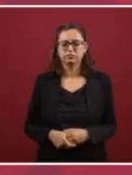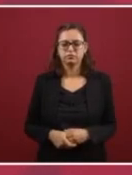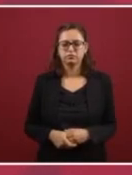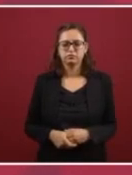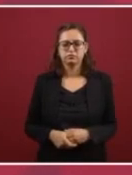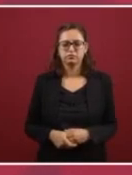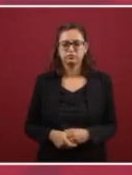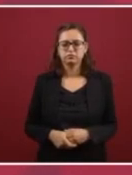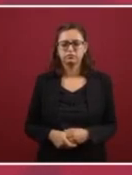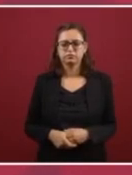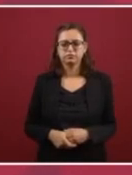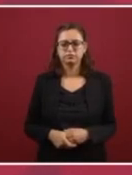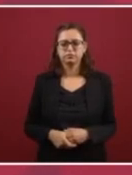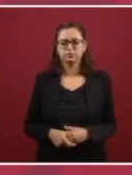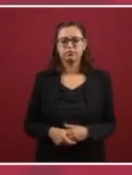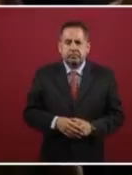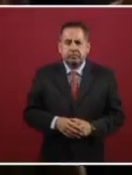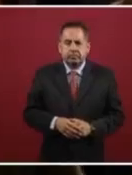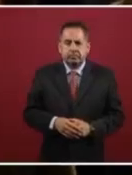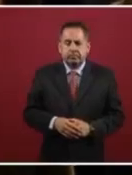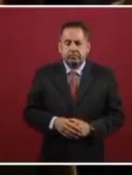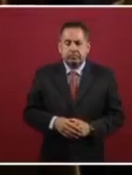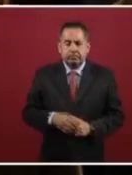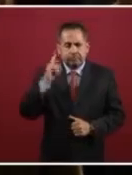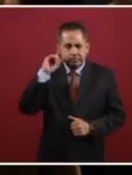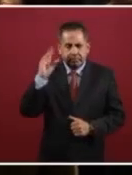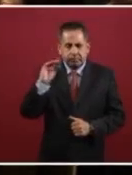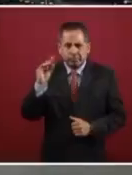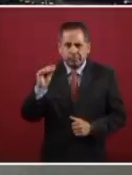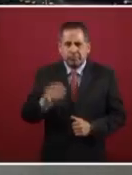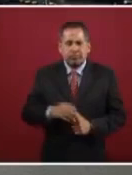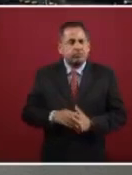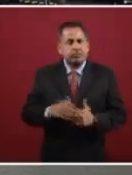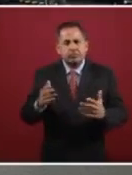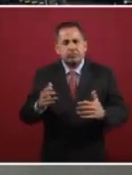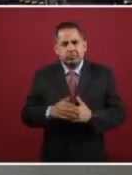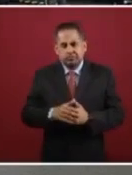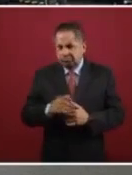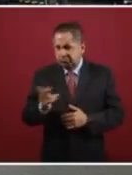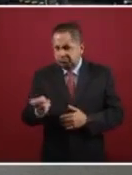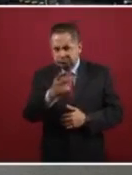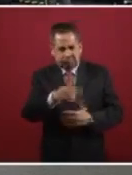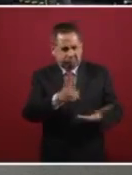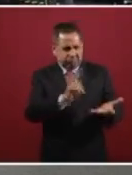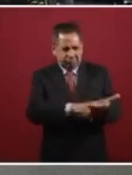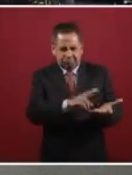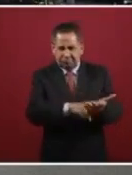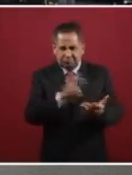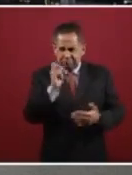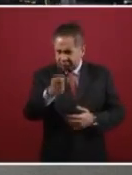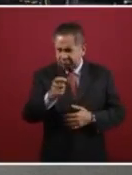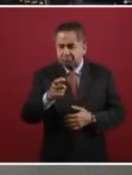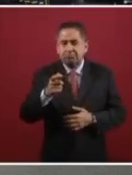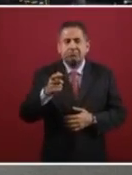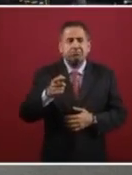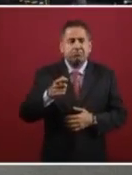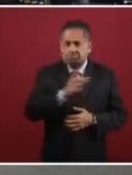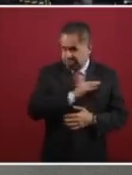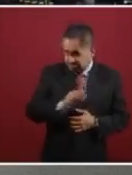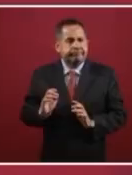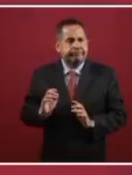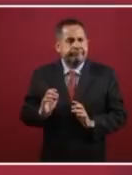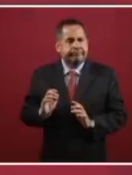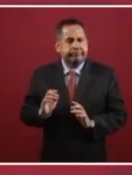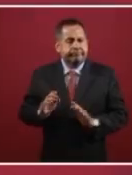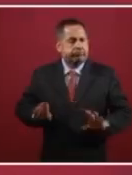la Ciudad de México, el presidente respaldó la decisión de la jefa de gobierno capitalina, Claudia Sheinbaum, de no usar la fuerza pública en los